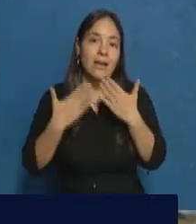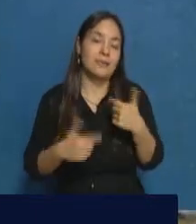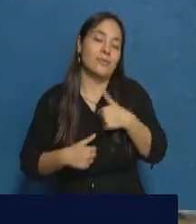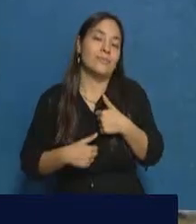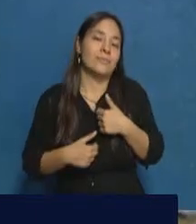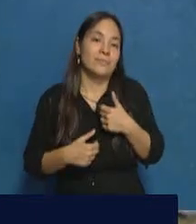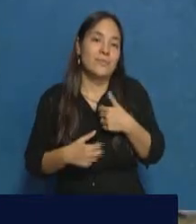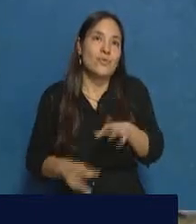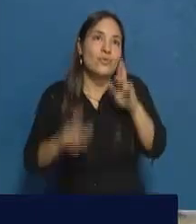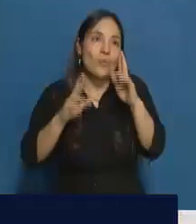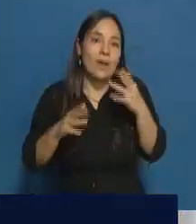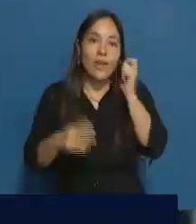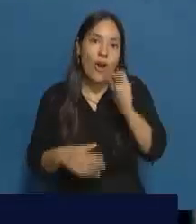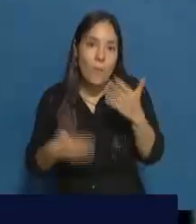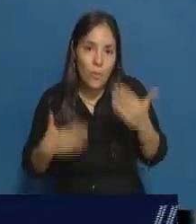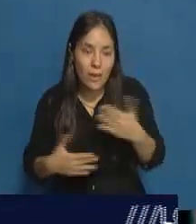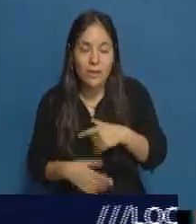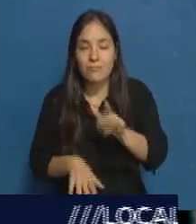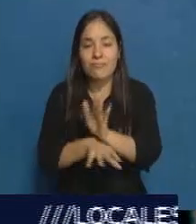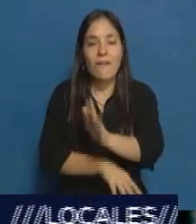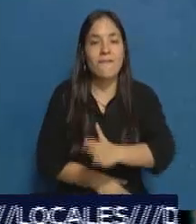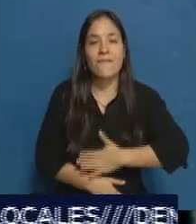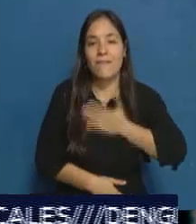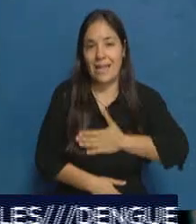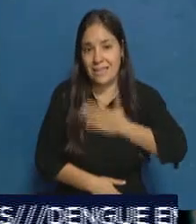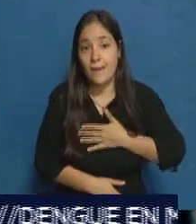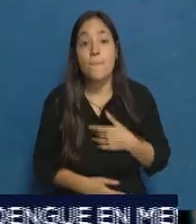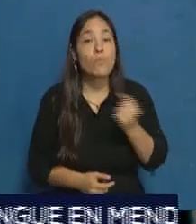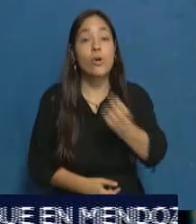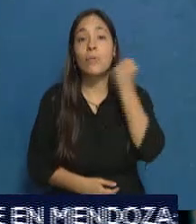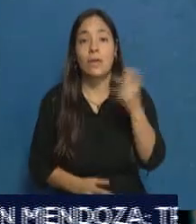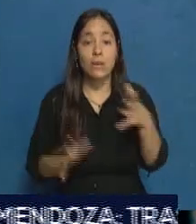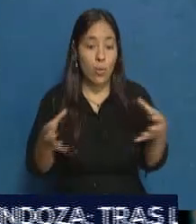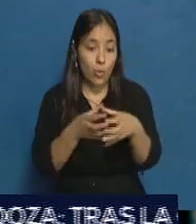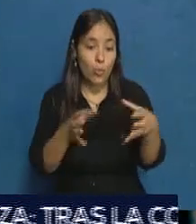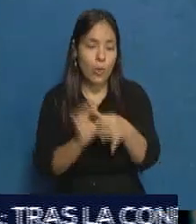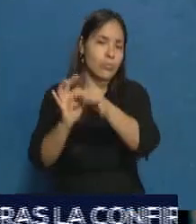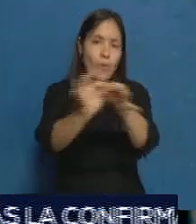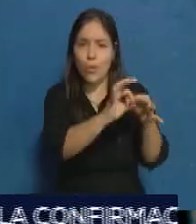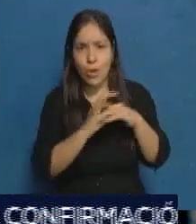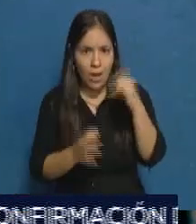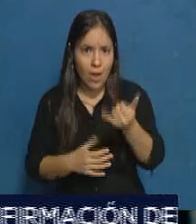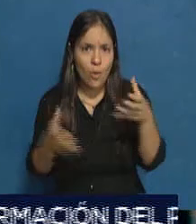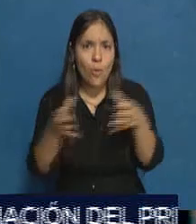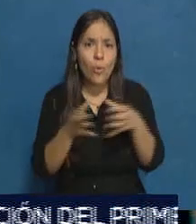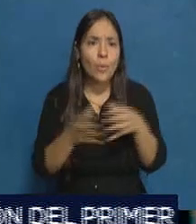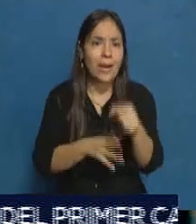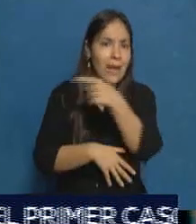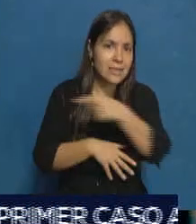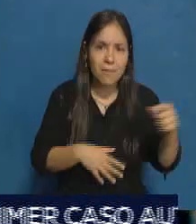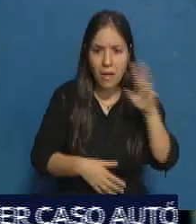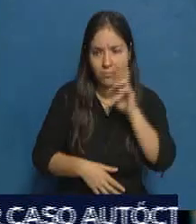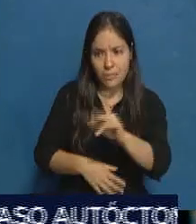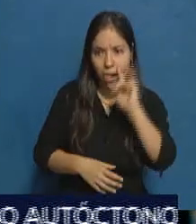que por ese lado muy feliz. Lo principal es la unión que hay en el grupo. Es un plantel corto, se nota en la semana, yo siempre lo